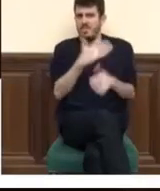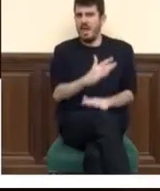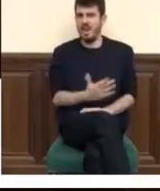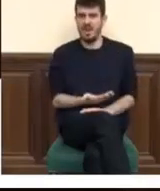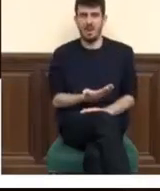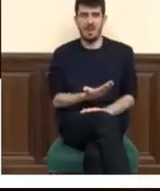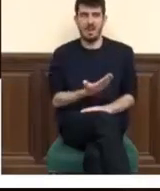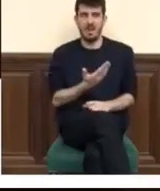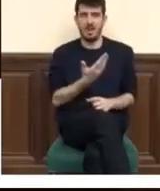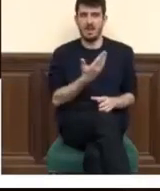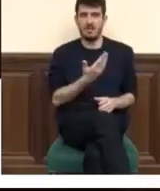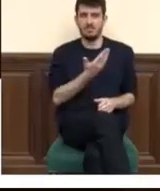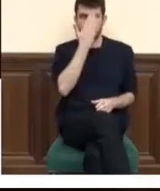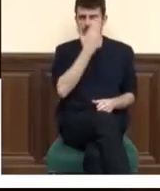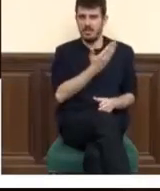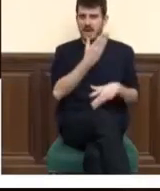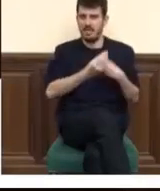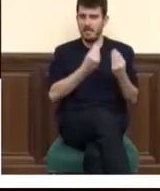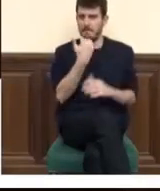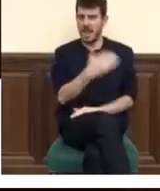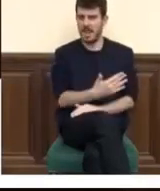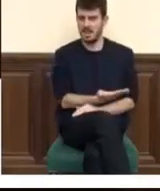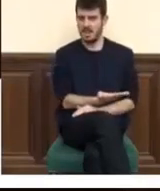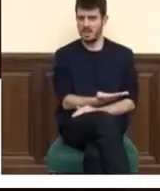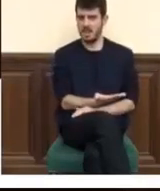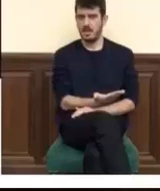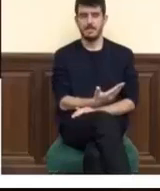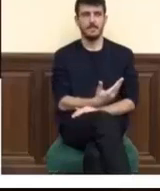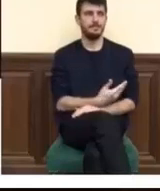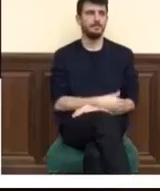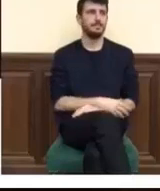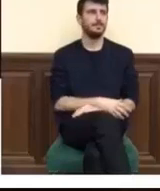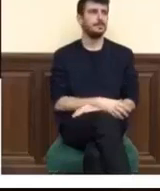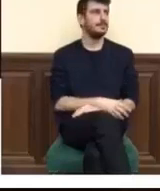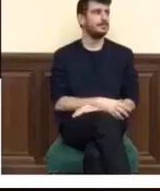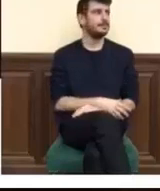lo hace francamente mal.